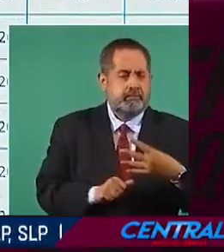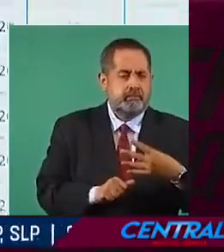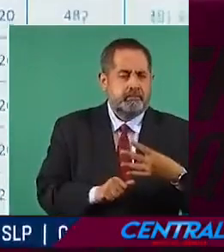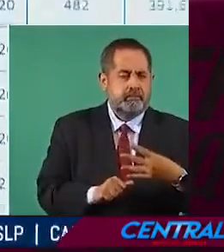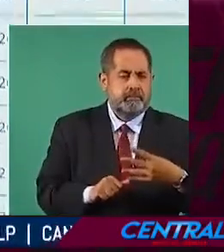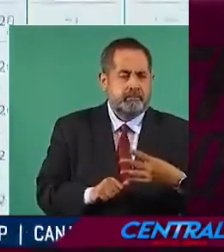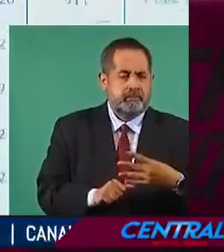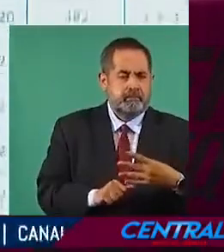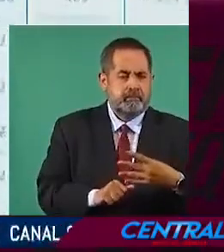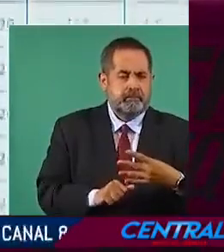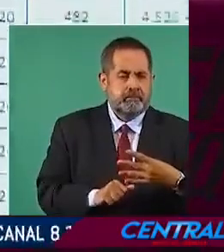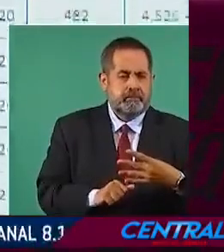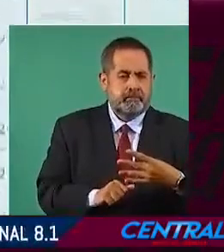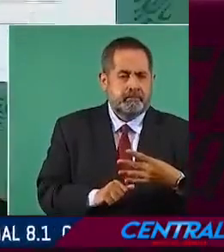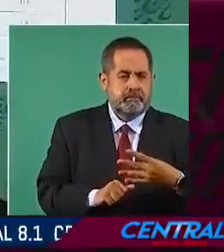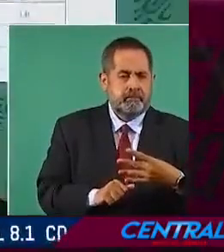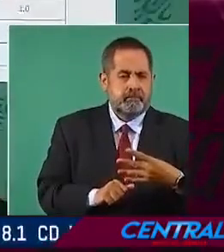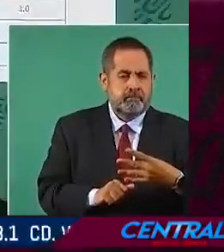Argentina,